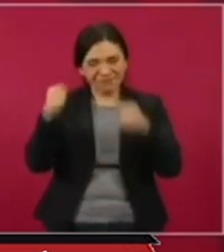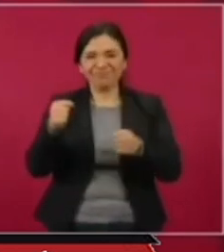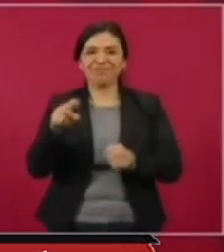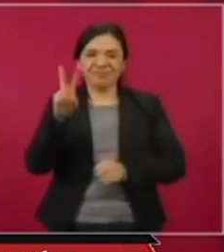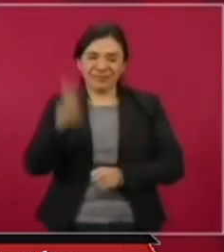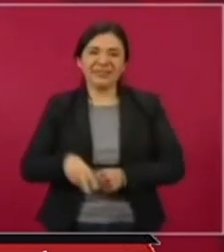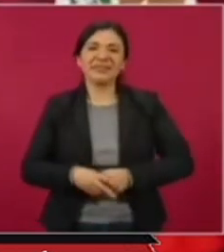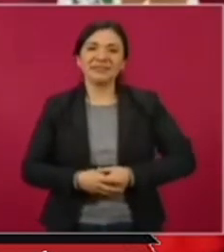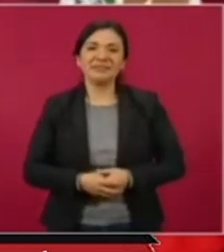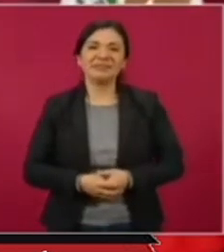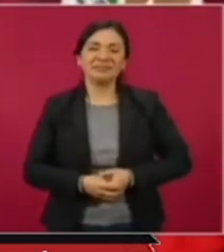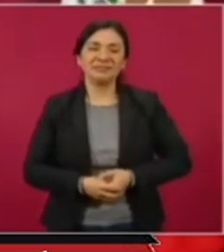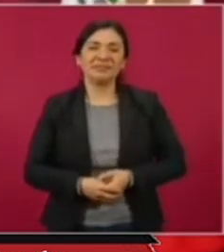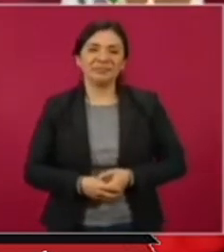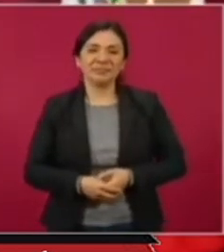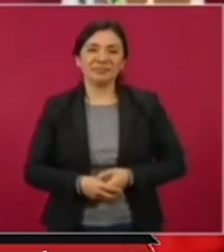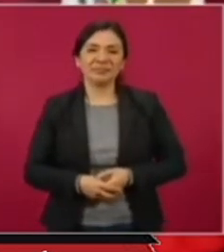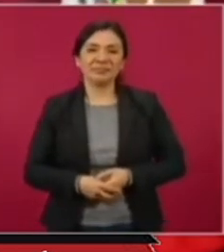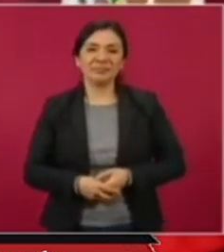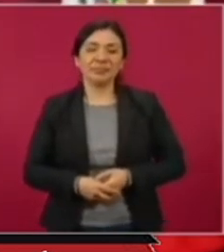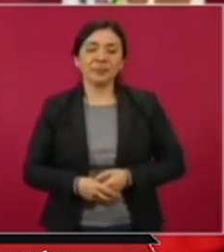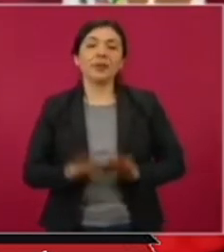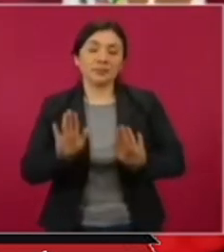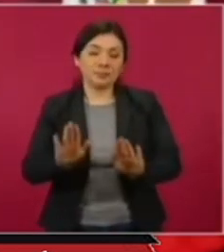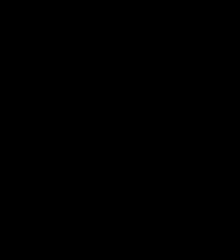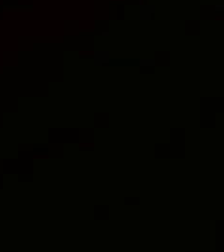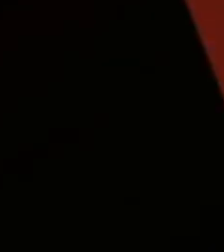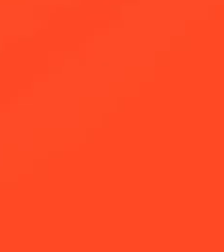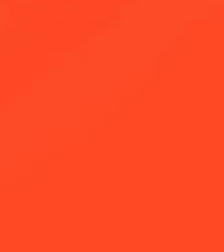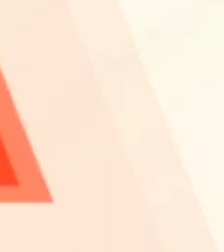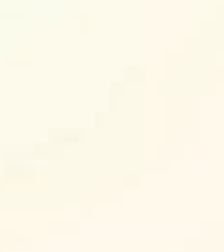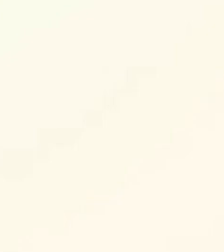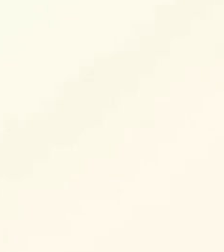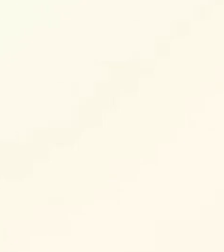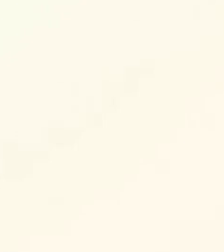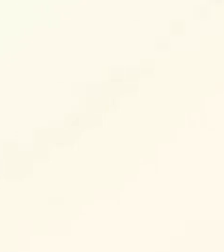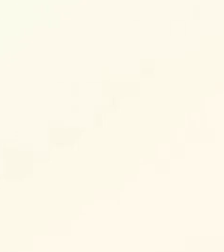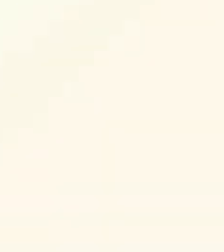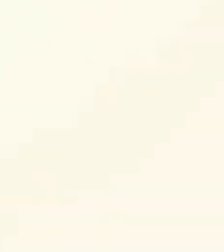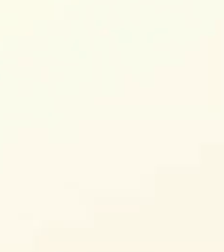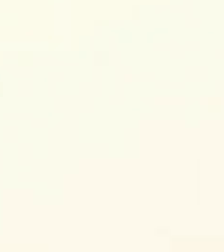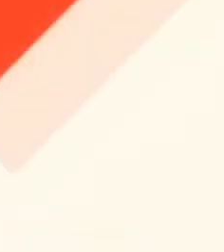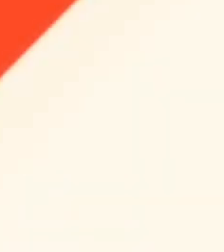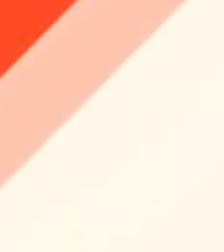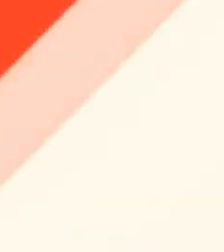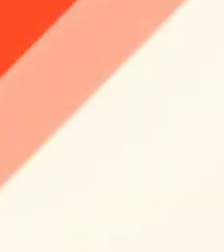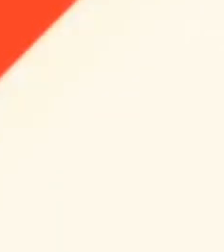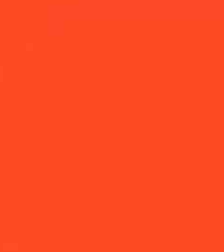Viva México. Pero para mañana, y ahora nos vamos a hacer.